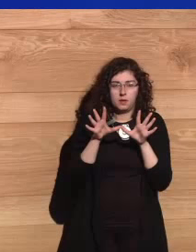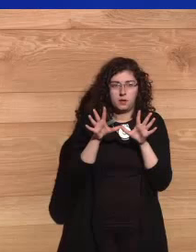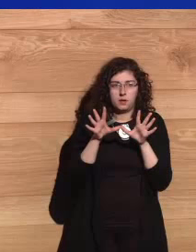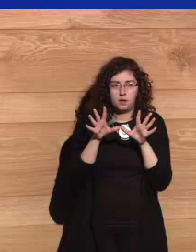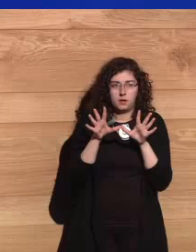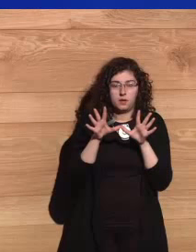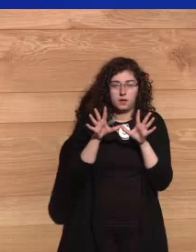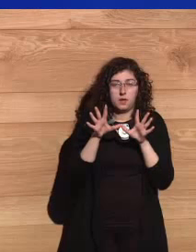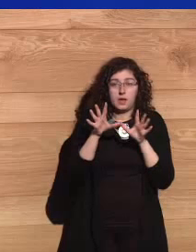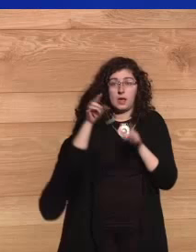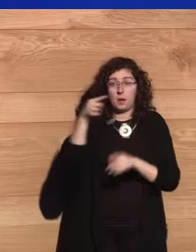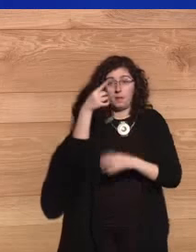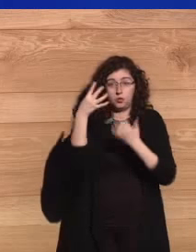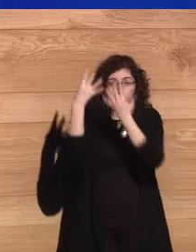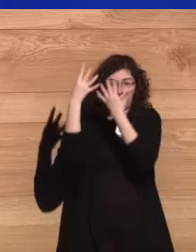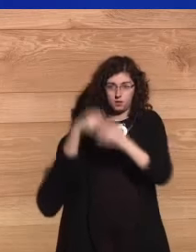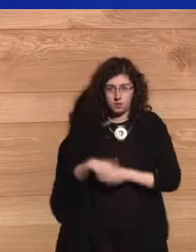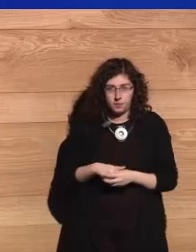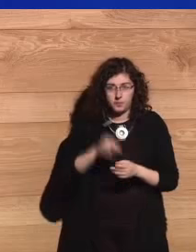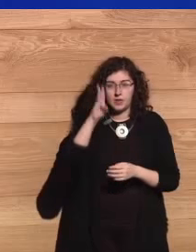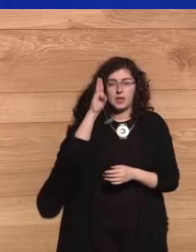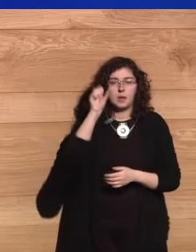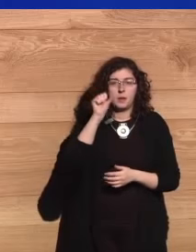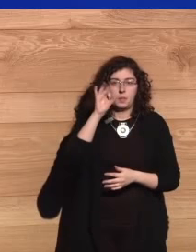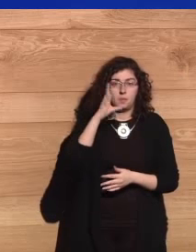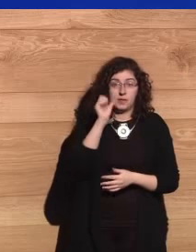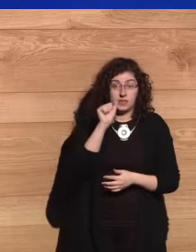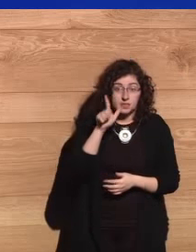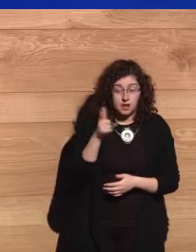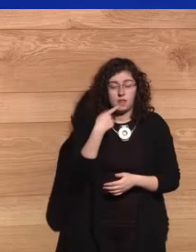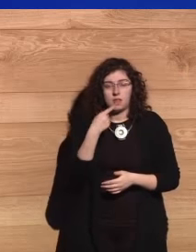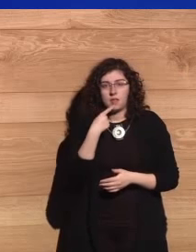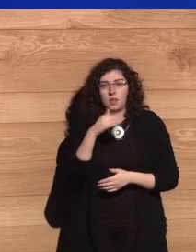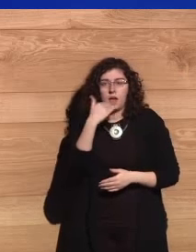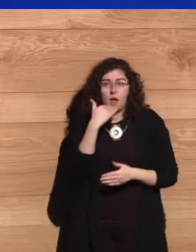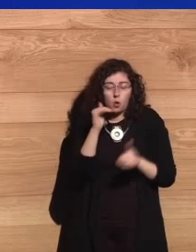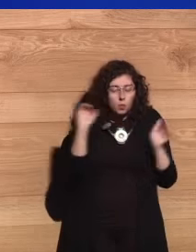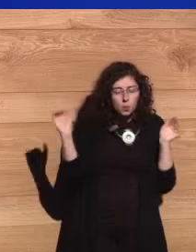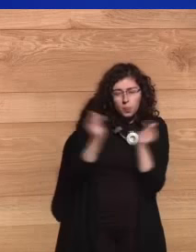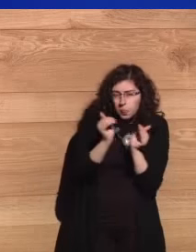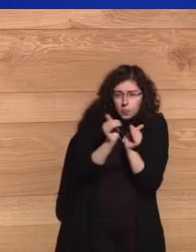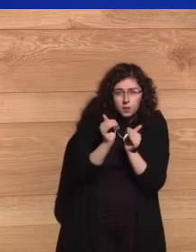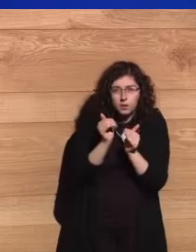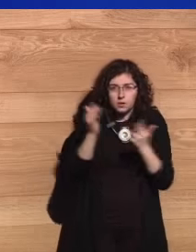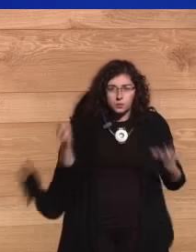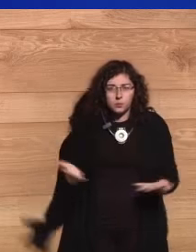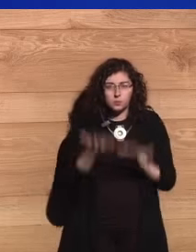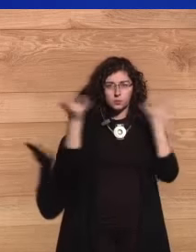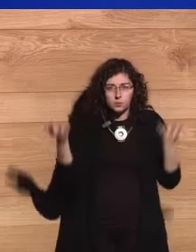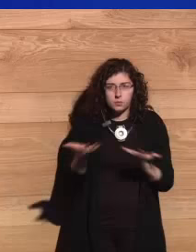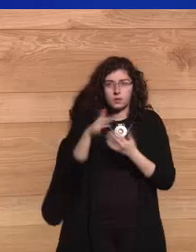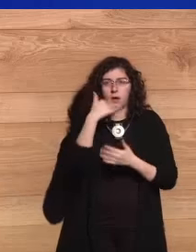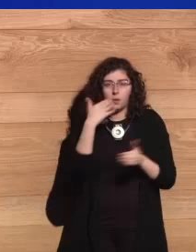la menos 9, como dijo Pascal, pero también lo infinitamente pequeño, lo infinitamente ligero. Lo